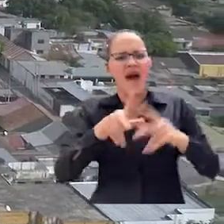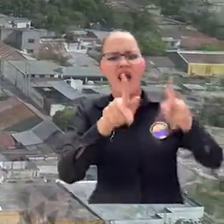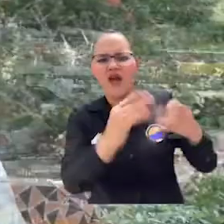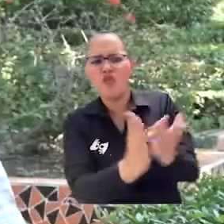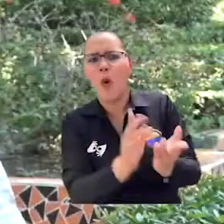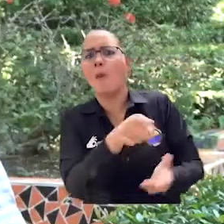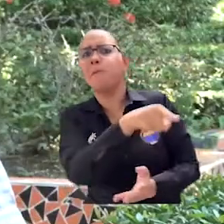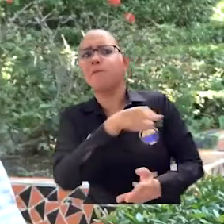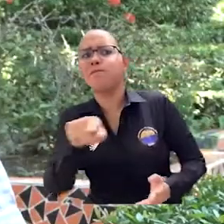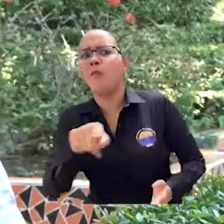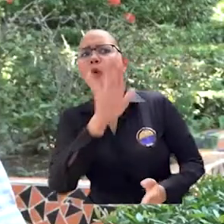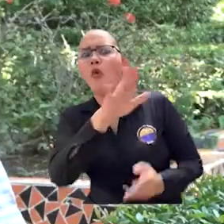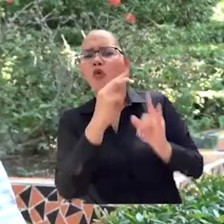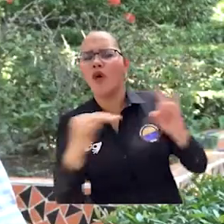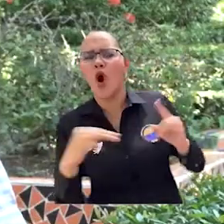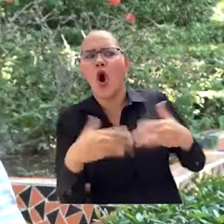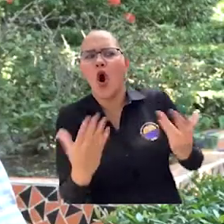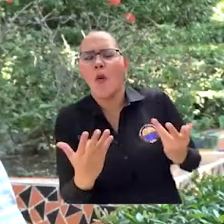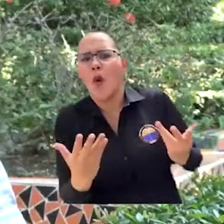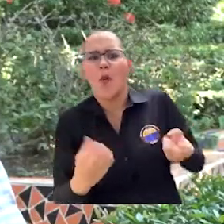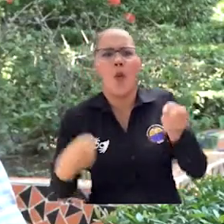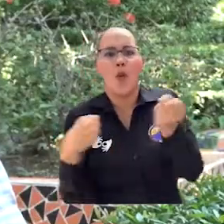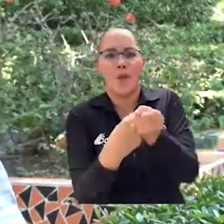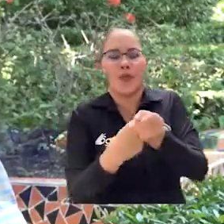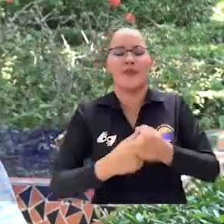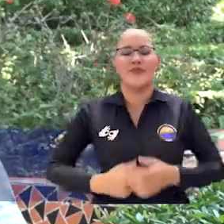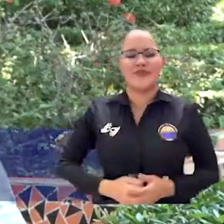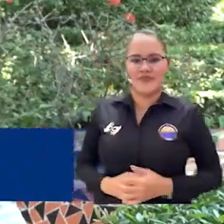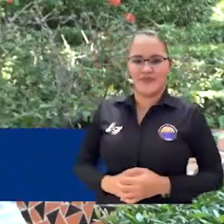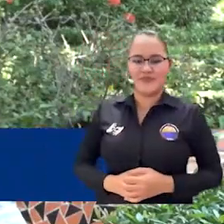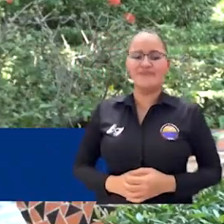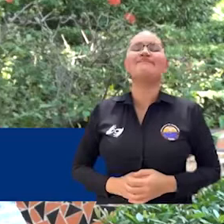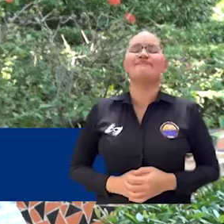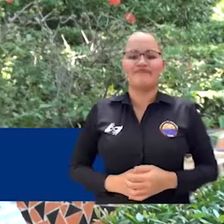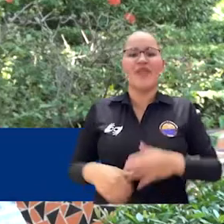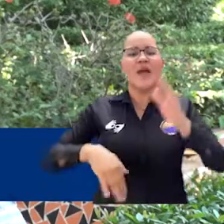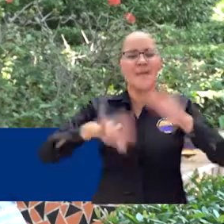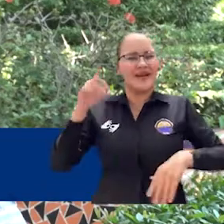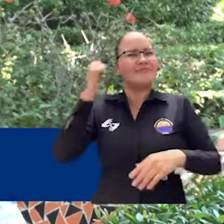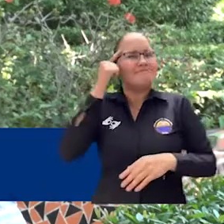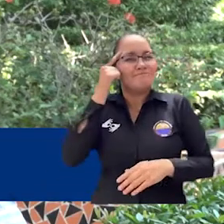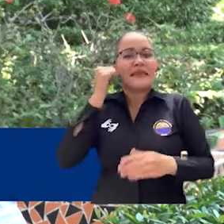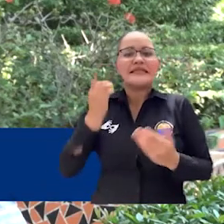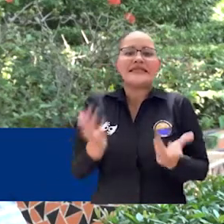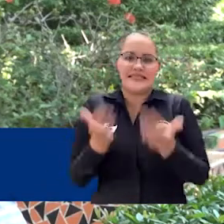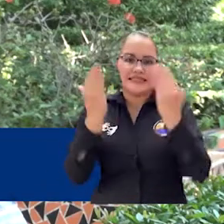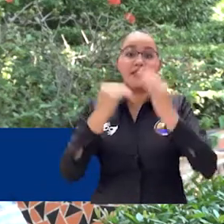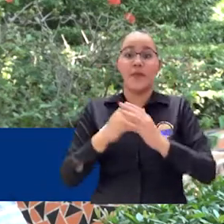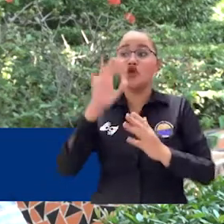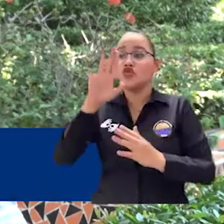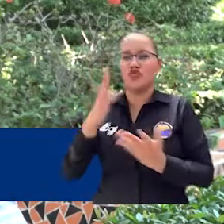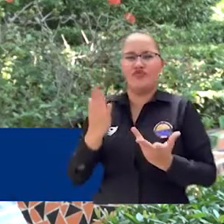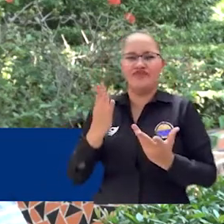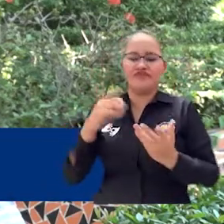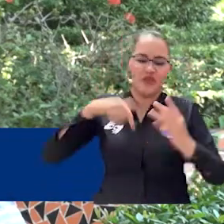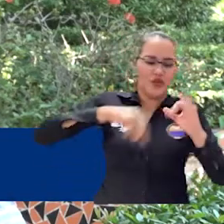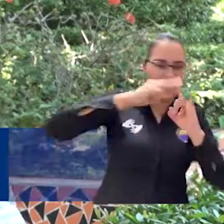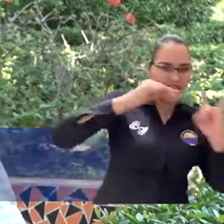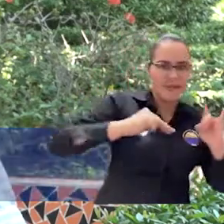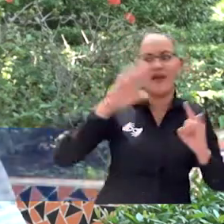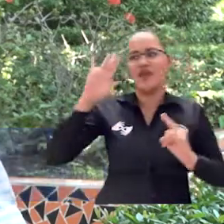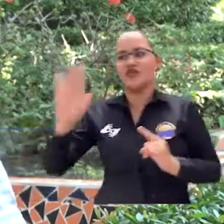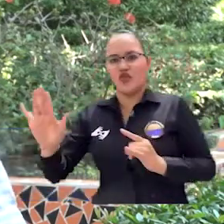Unimagdalena. Teniendo en cuenta todos los lineamientos y todo lo que dentro de un convenio de un marco administrativo e interinstitucional